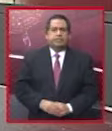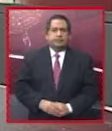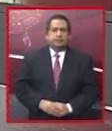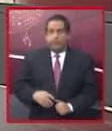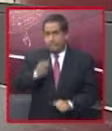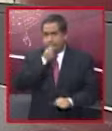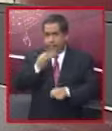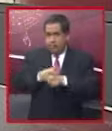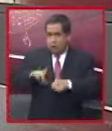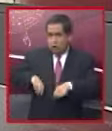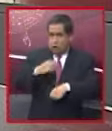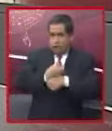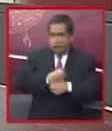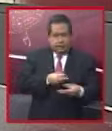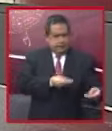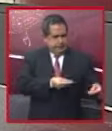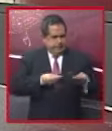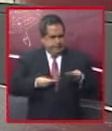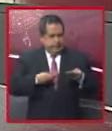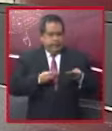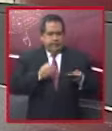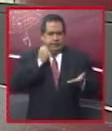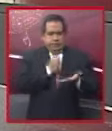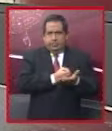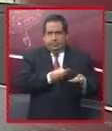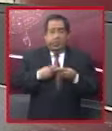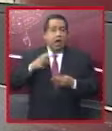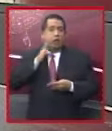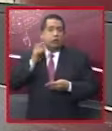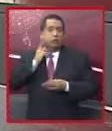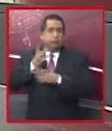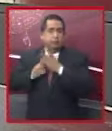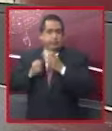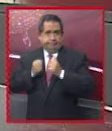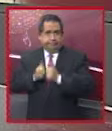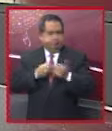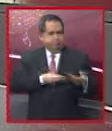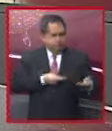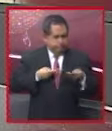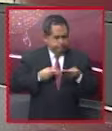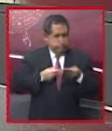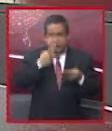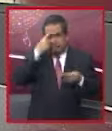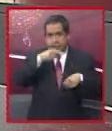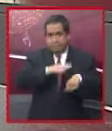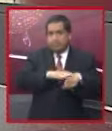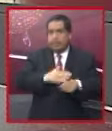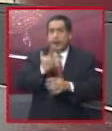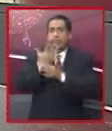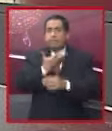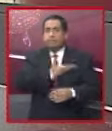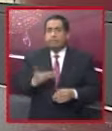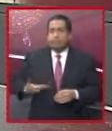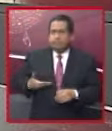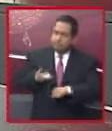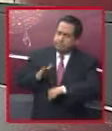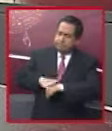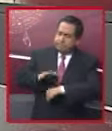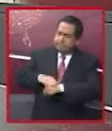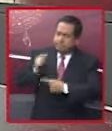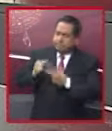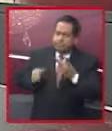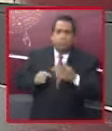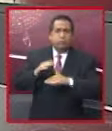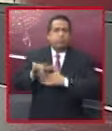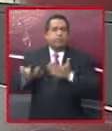La Secretaría de Gobernación remitió un oficio a la Comisión Permanente con las observaciones que el titular del Ejecutivo Federal hizo al decreto que expide